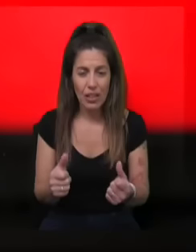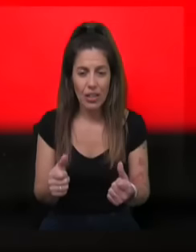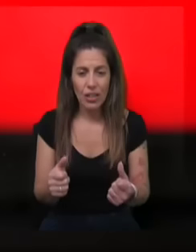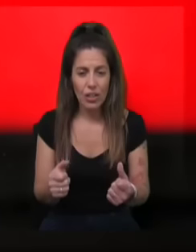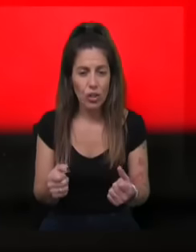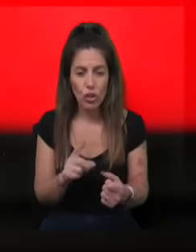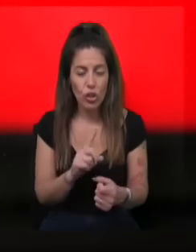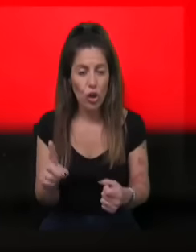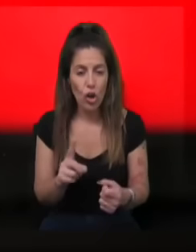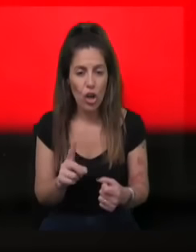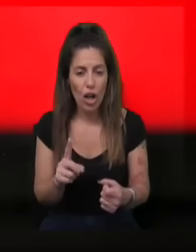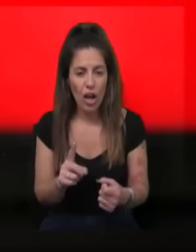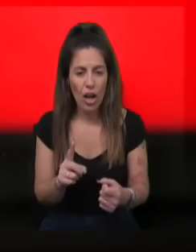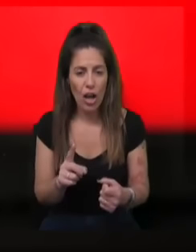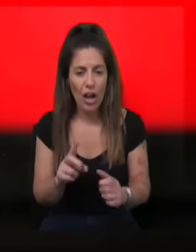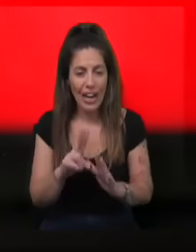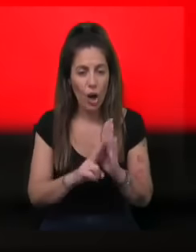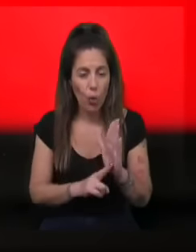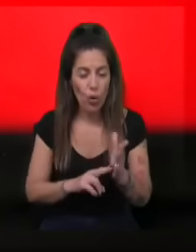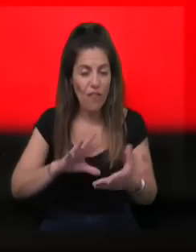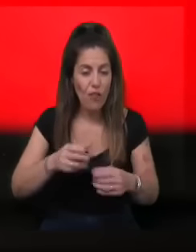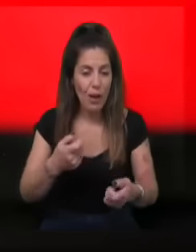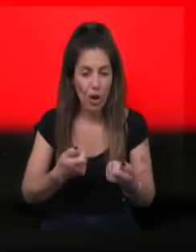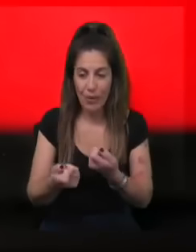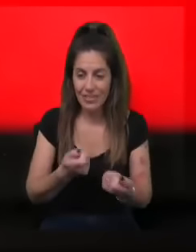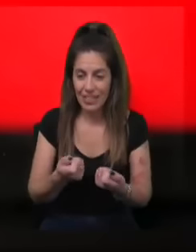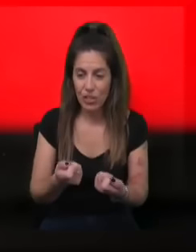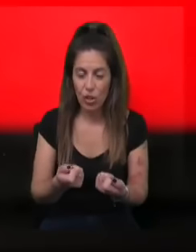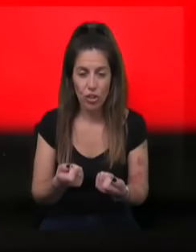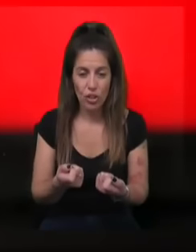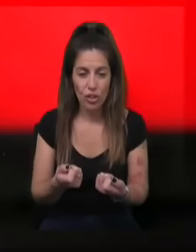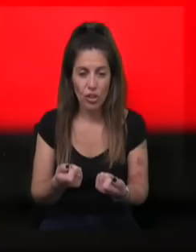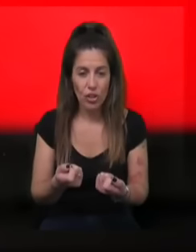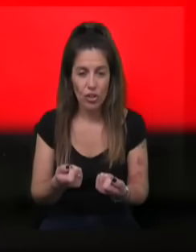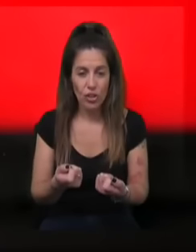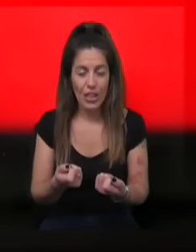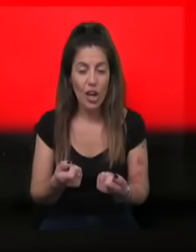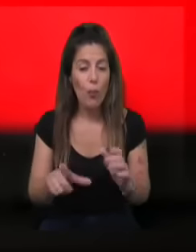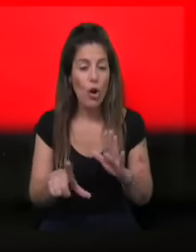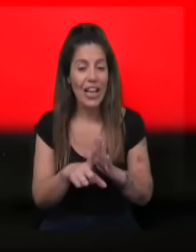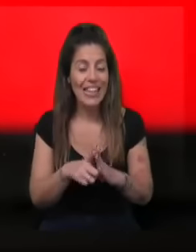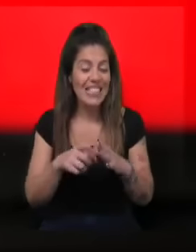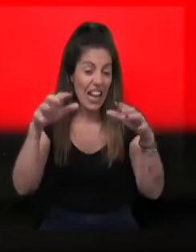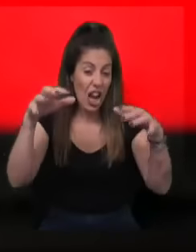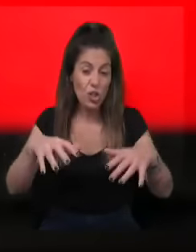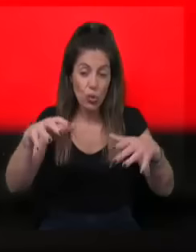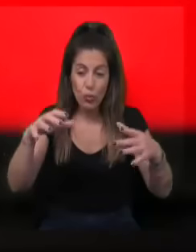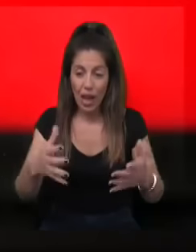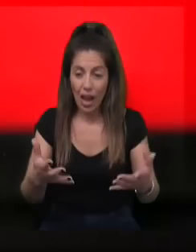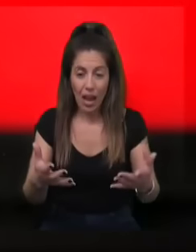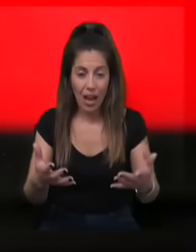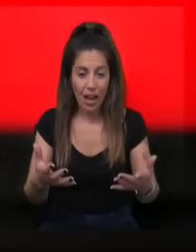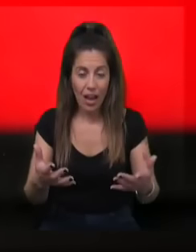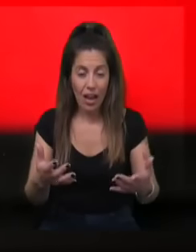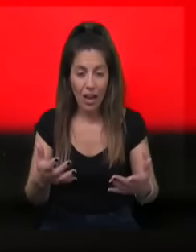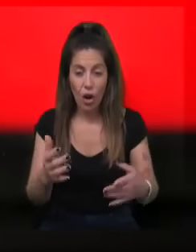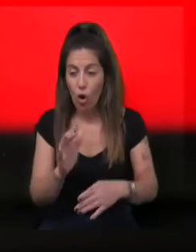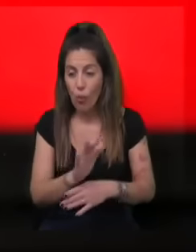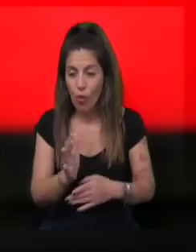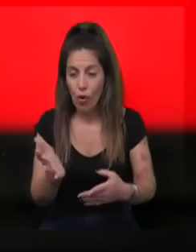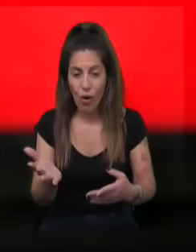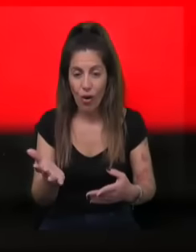planta uno regula formas de comercialización pero como sería como legalizar la lluvia no este